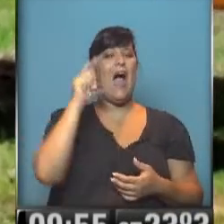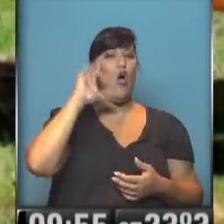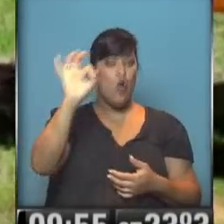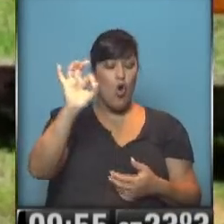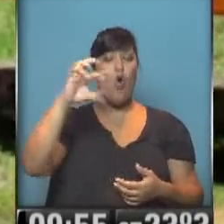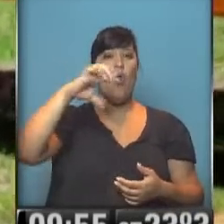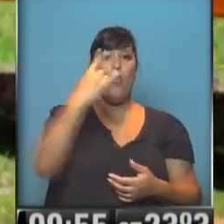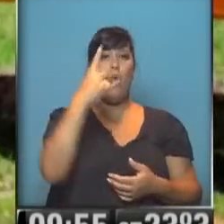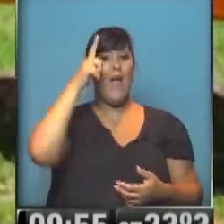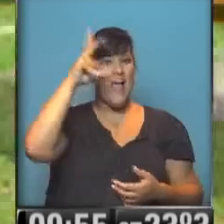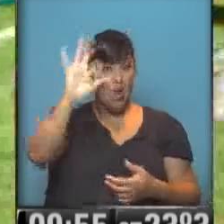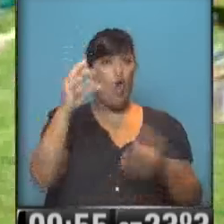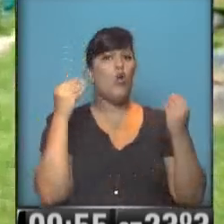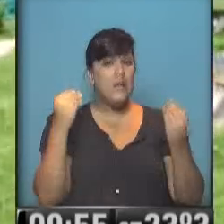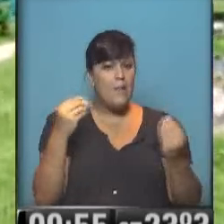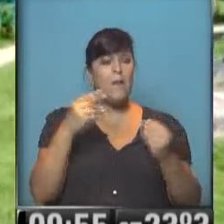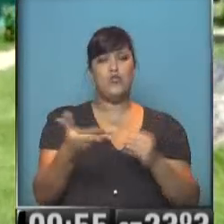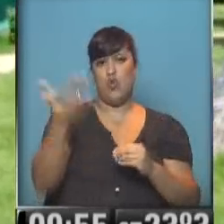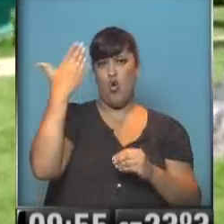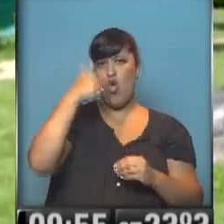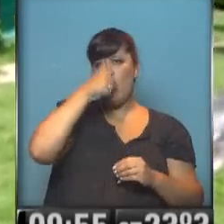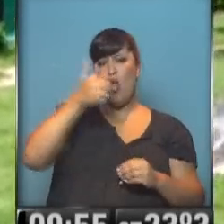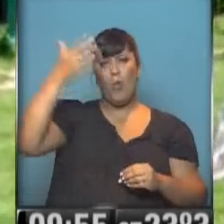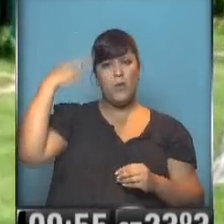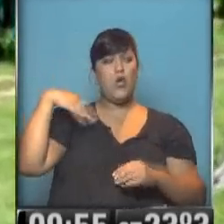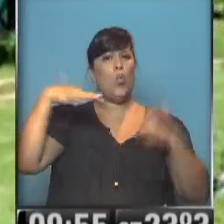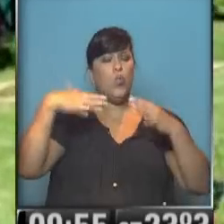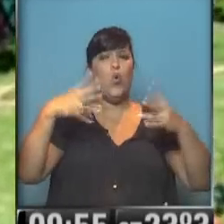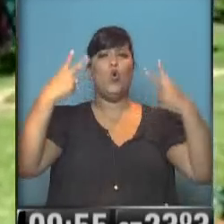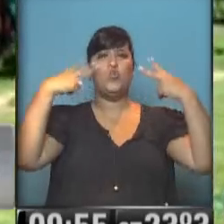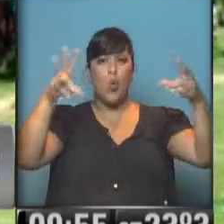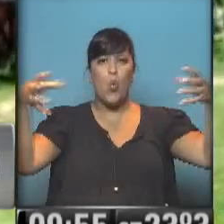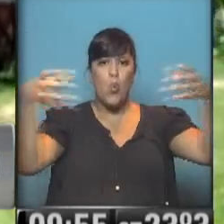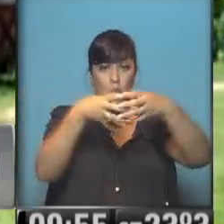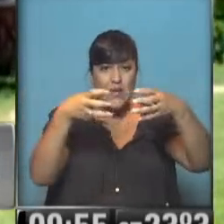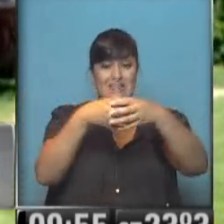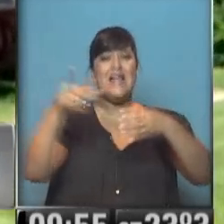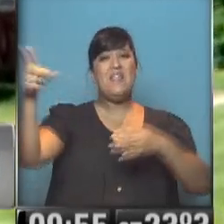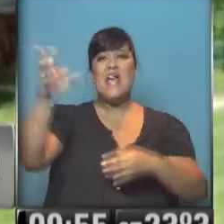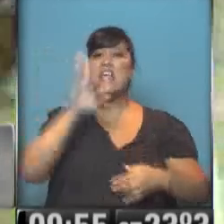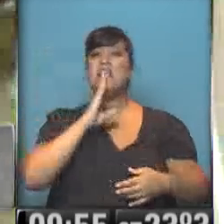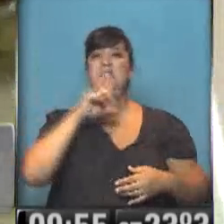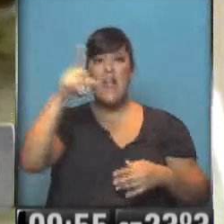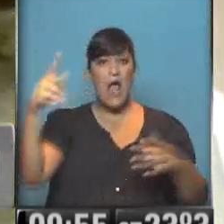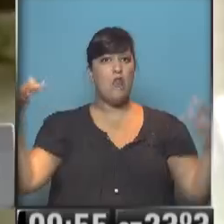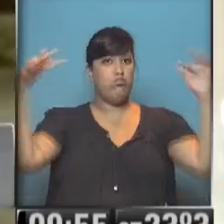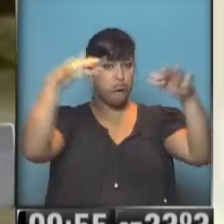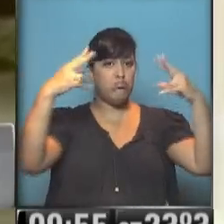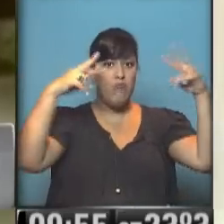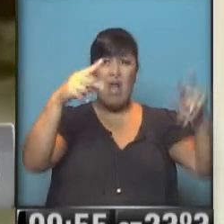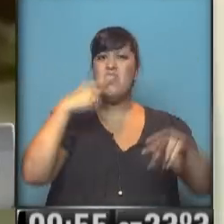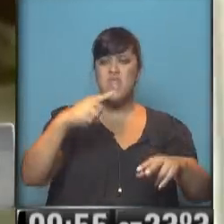turismo hubo un ataque la noche de este domingo a un grupo de turistas de origen israelí están denunciando un